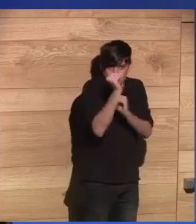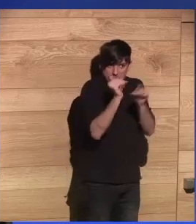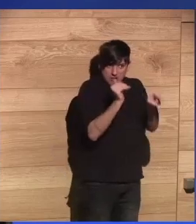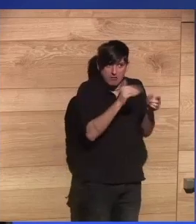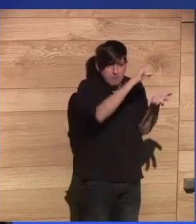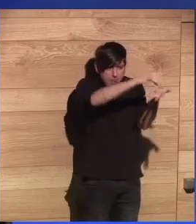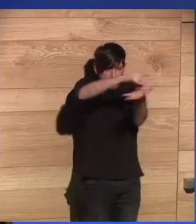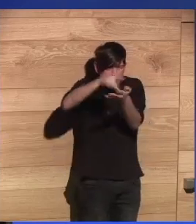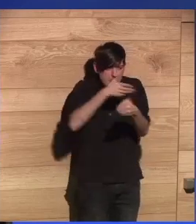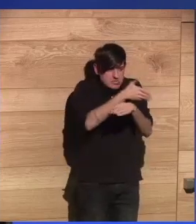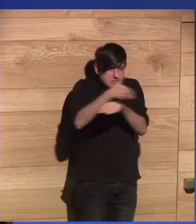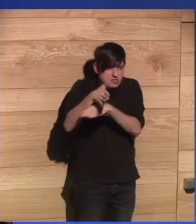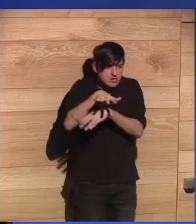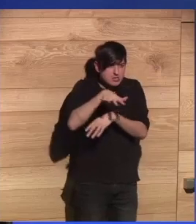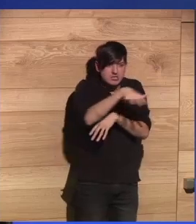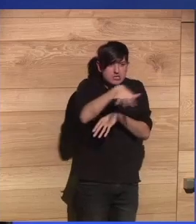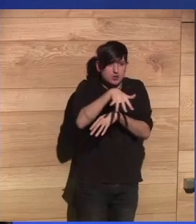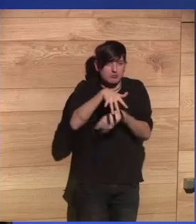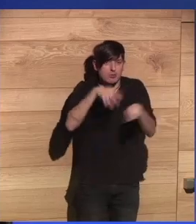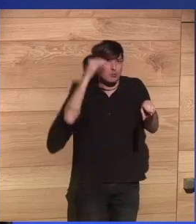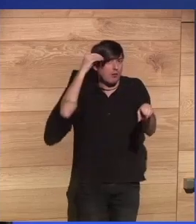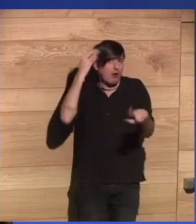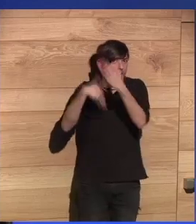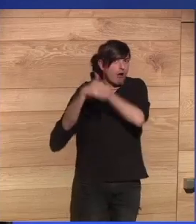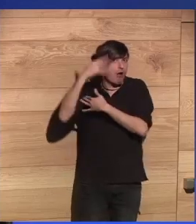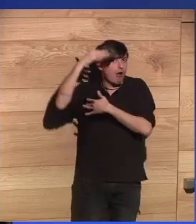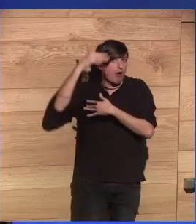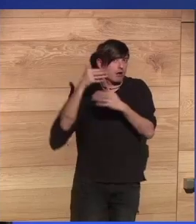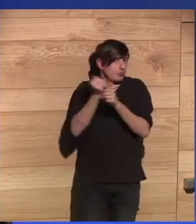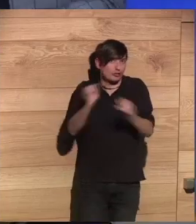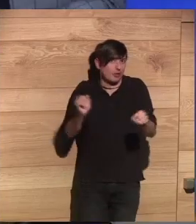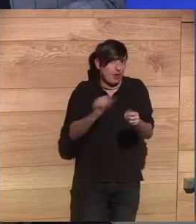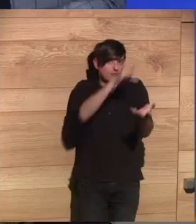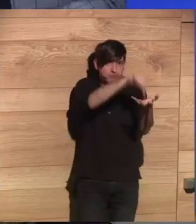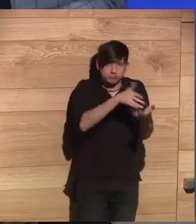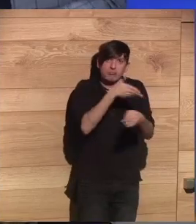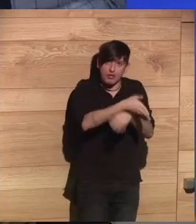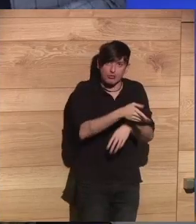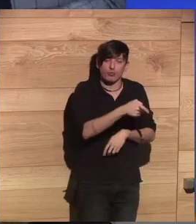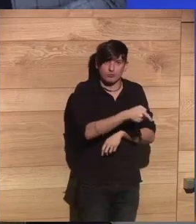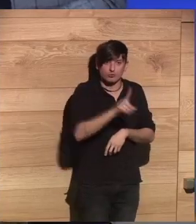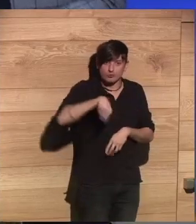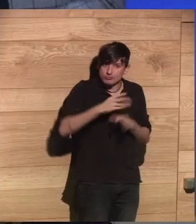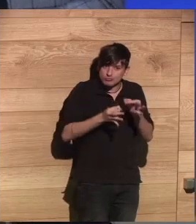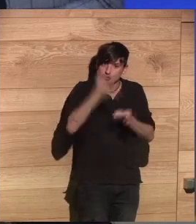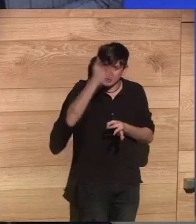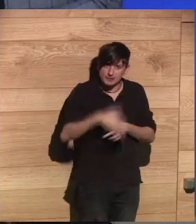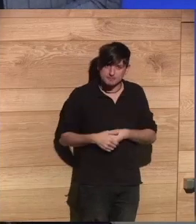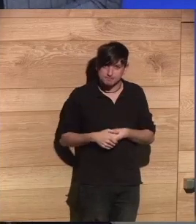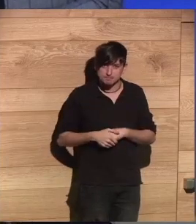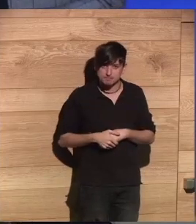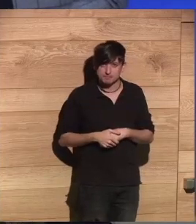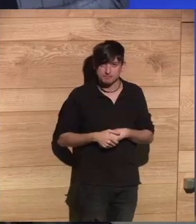llegado a tocar a sitios en los que nunca había soñado que iba a llegar a tocar. Sí, es una suerte. Así que tenemos muchísima